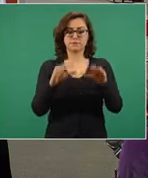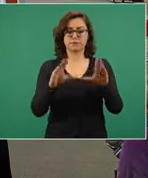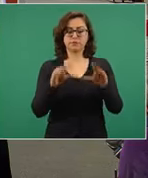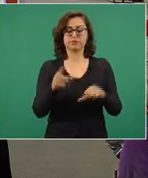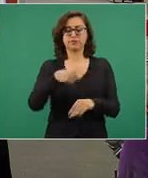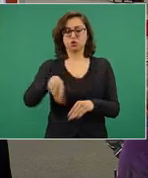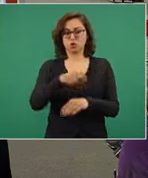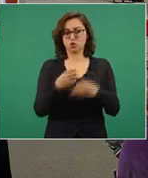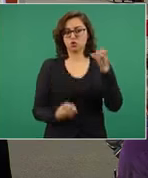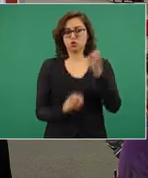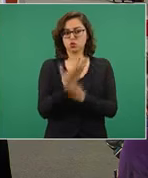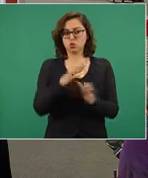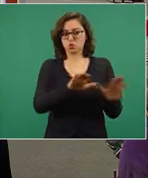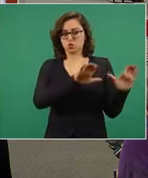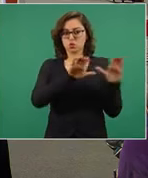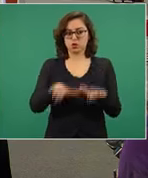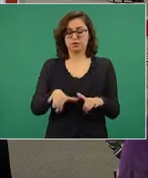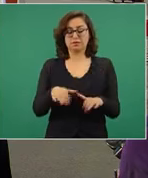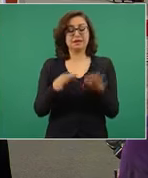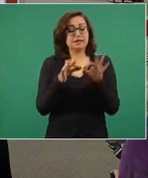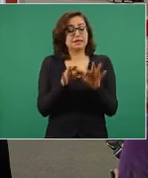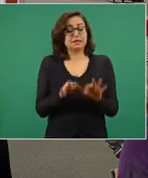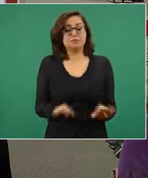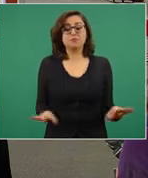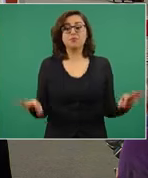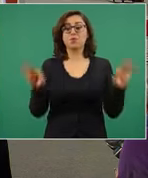ingreso, recordando que este es uno de los requisitos,